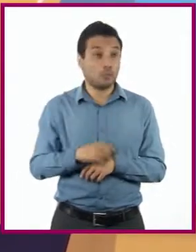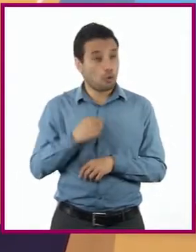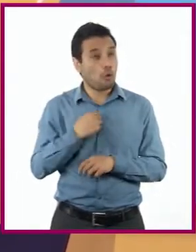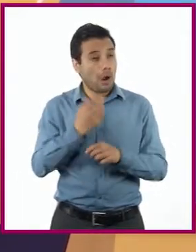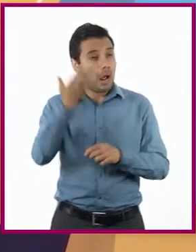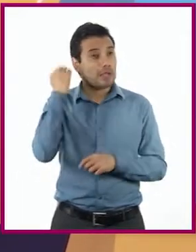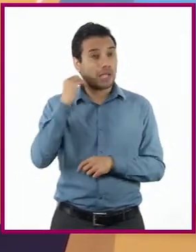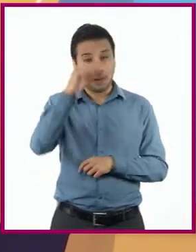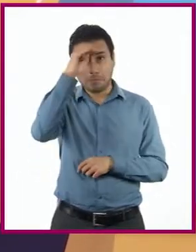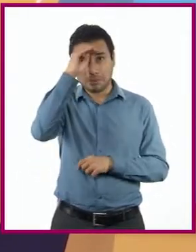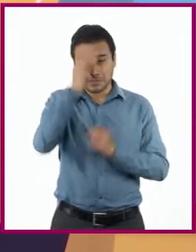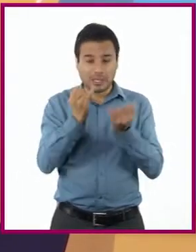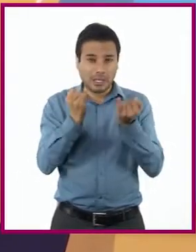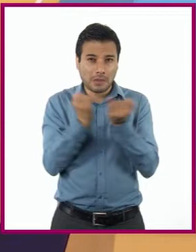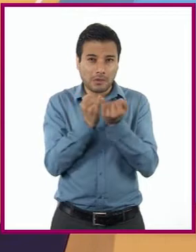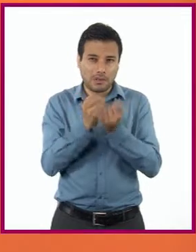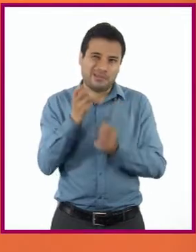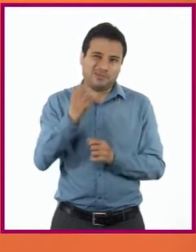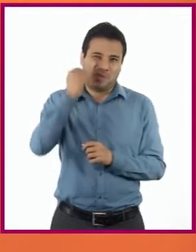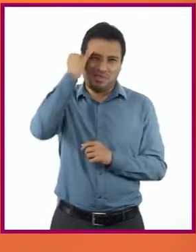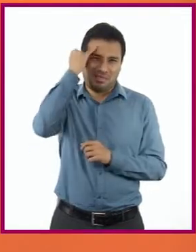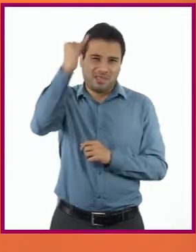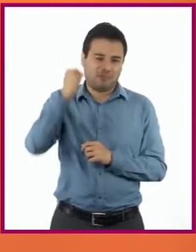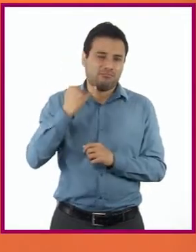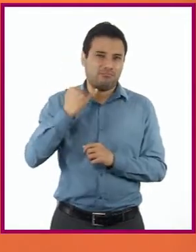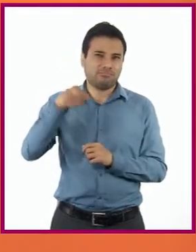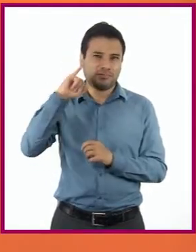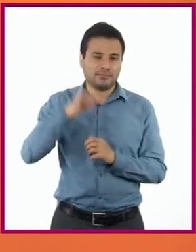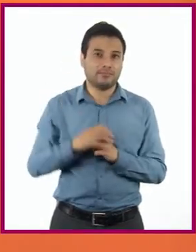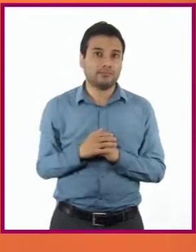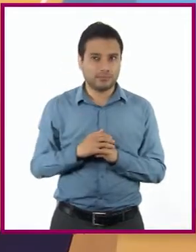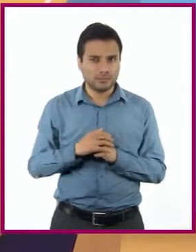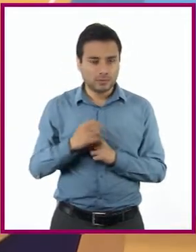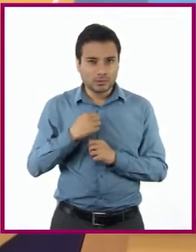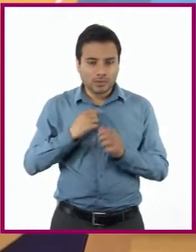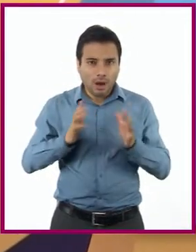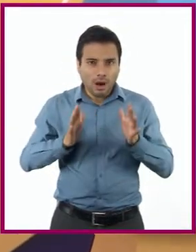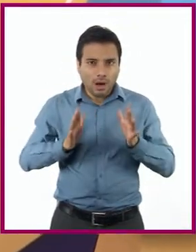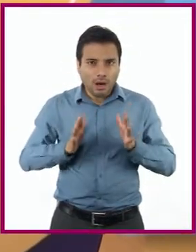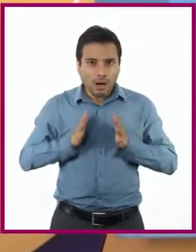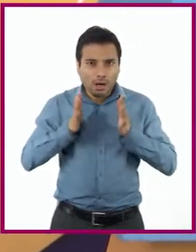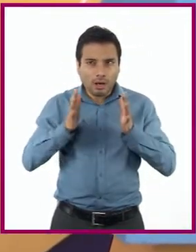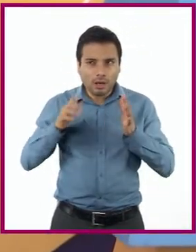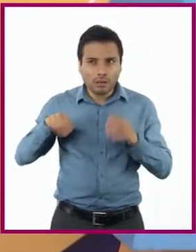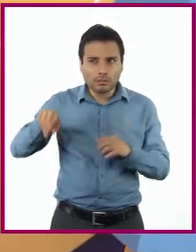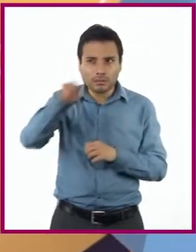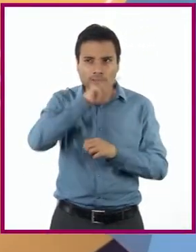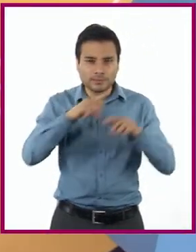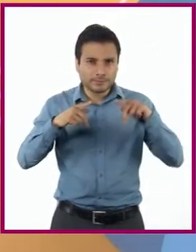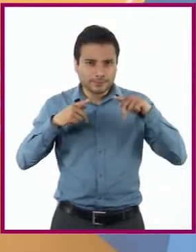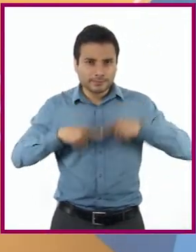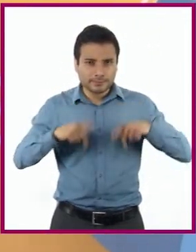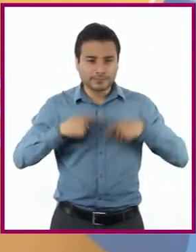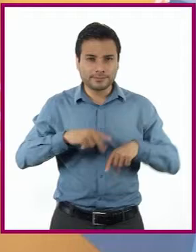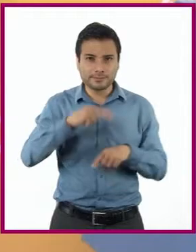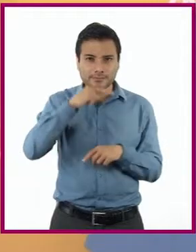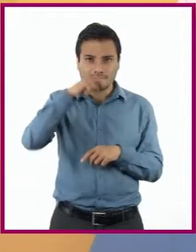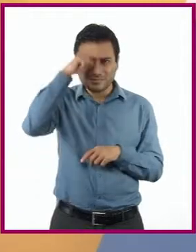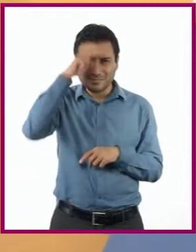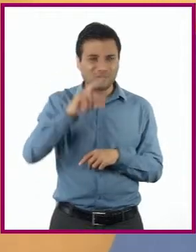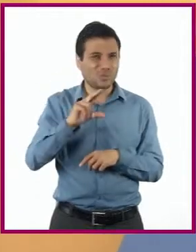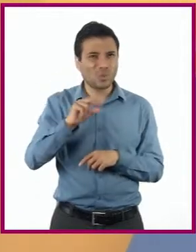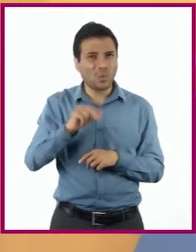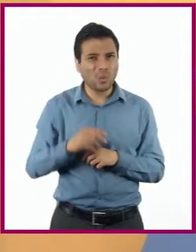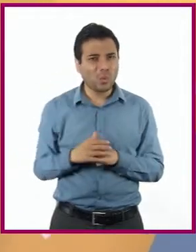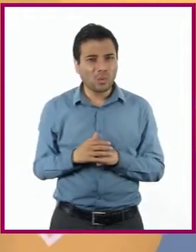me pareció una idea descabellada, pero me llevé una gran sorpresa al saber que no es ignorancia. Estas personas,